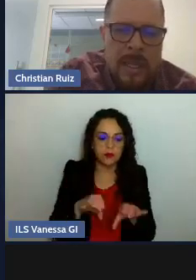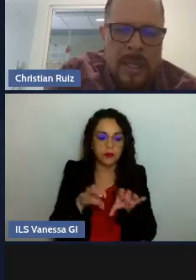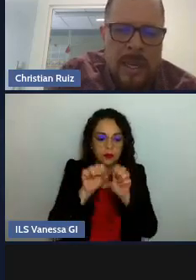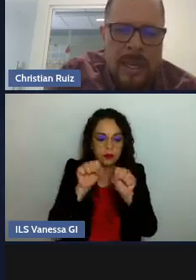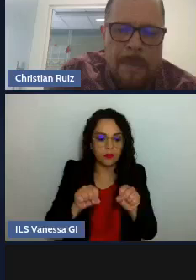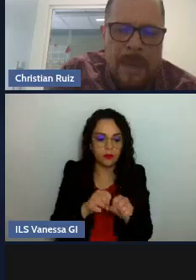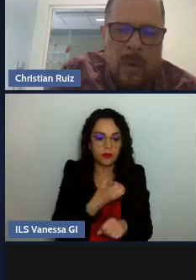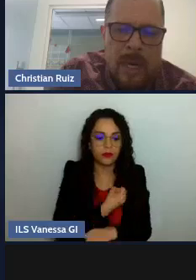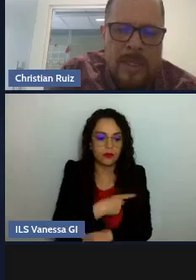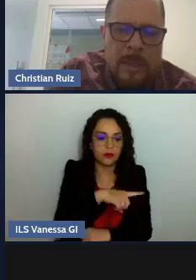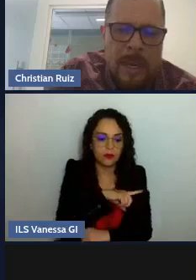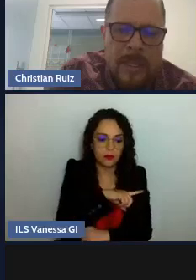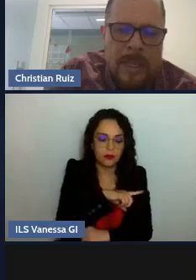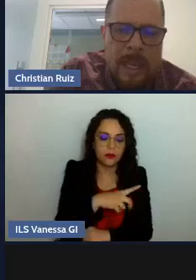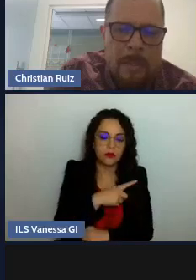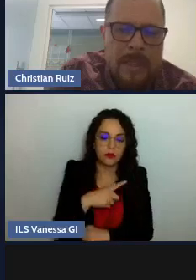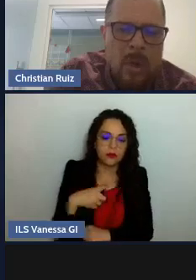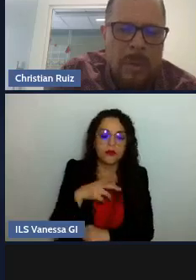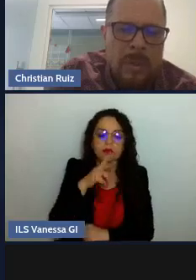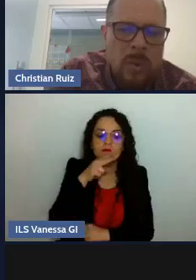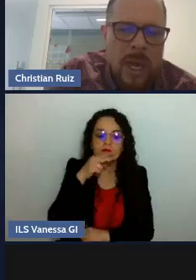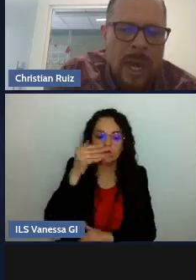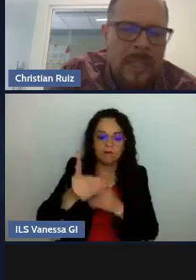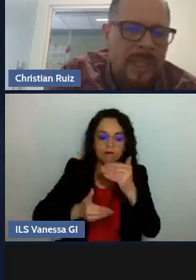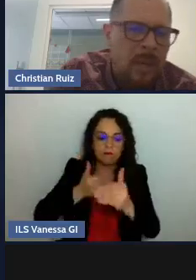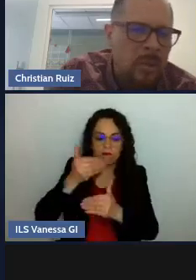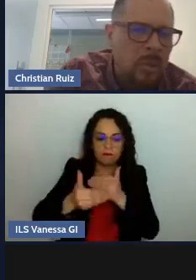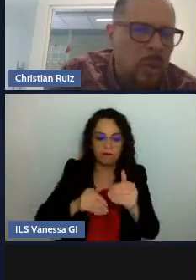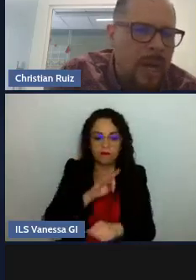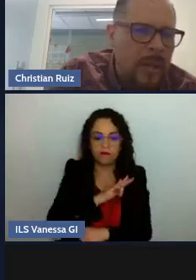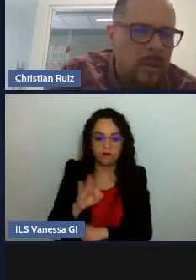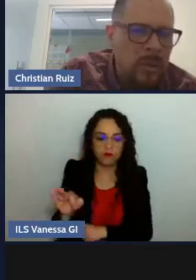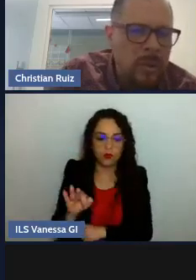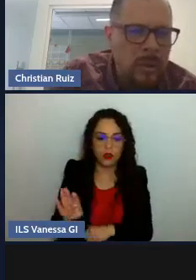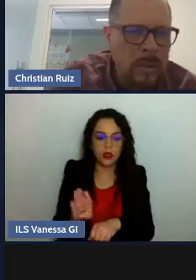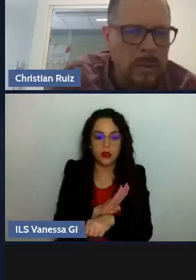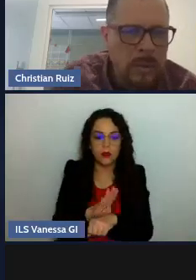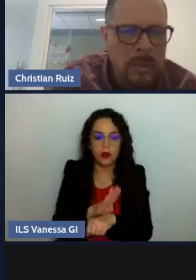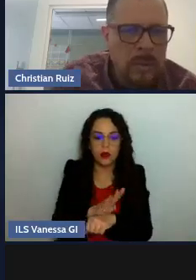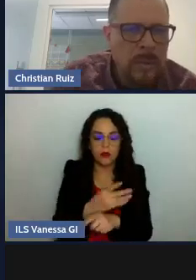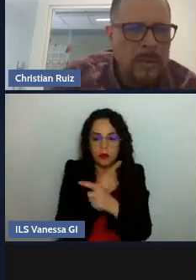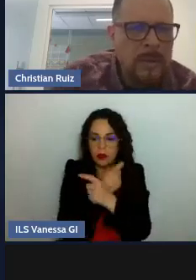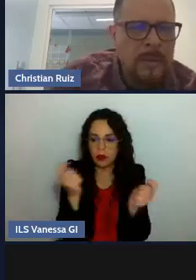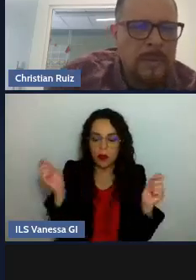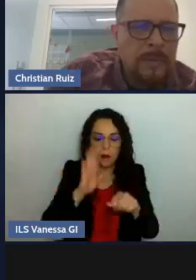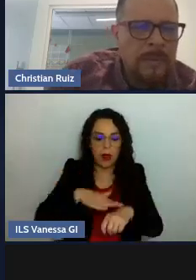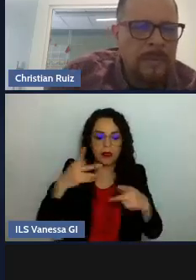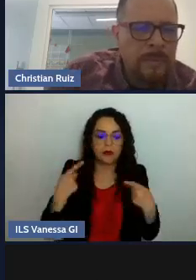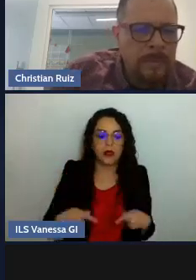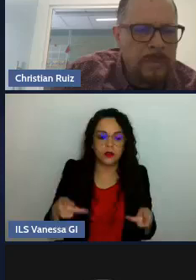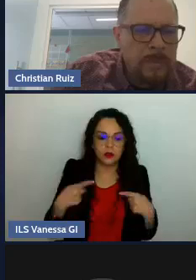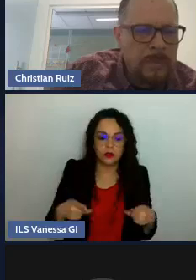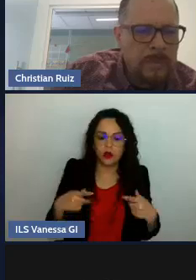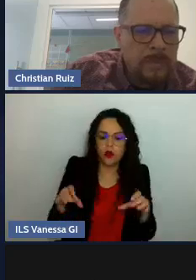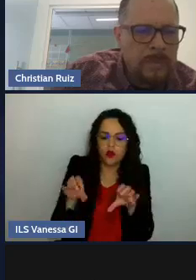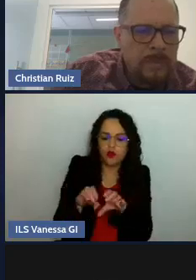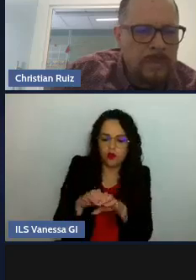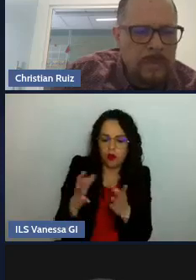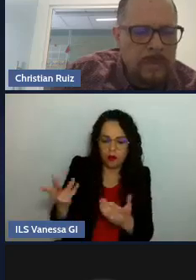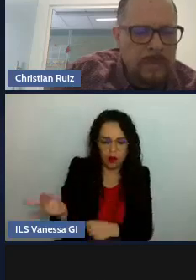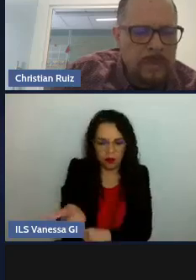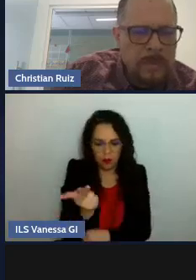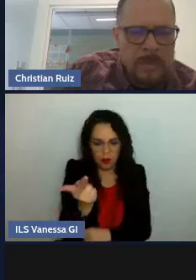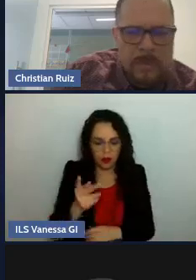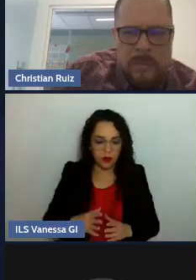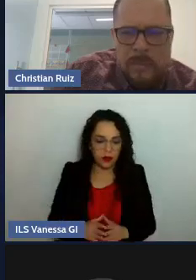salud tendría que mejorarse para tener más cobertura hacia los usuarios? Y es un